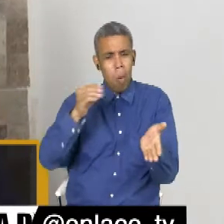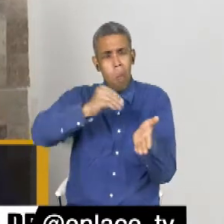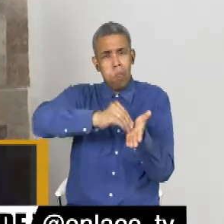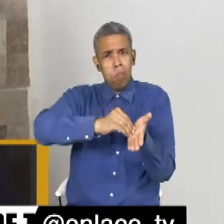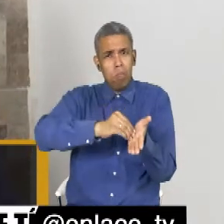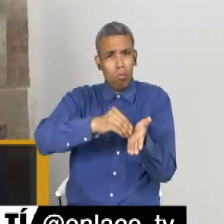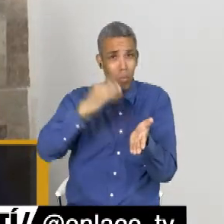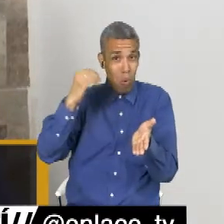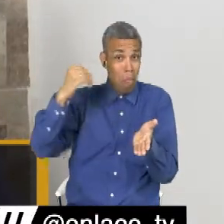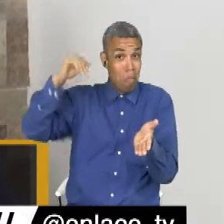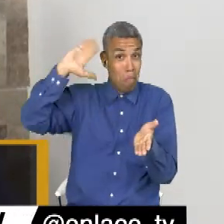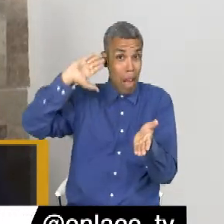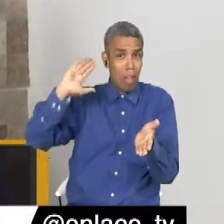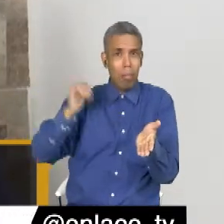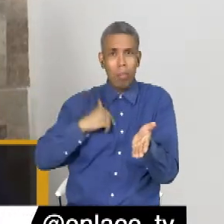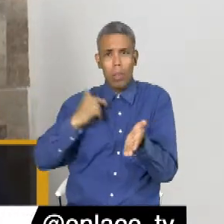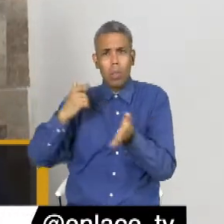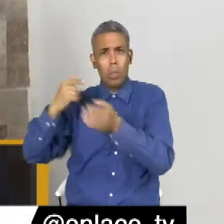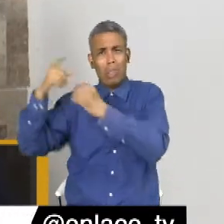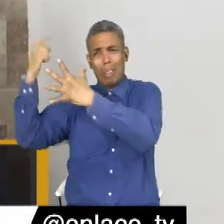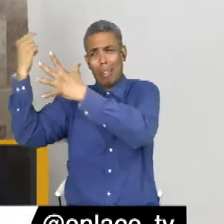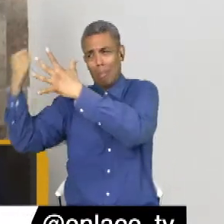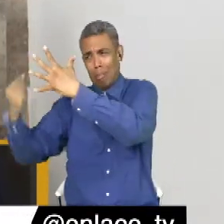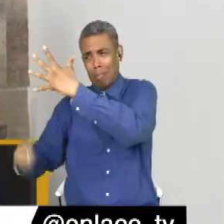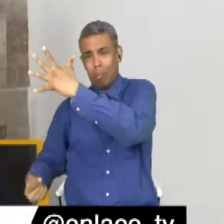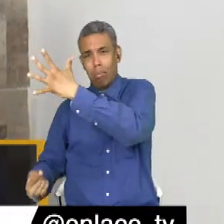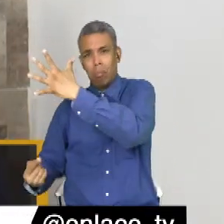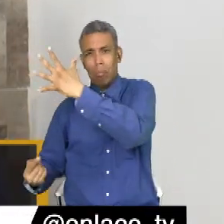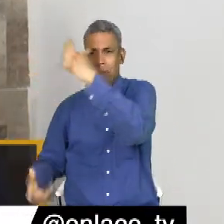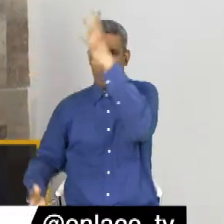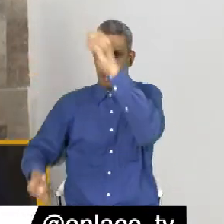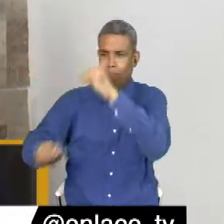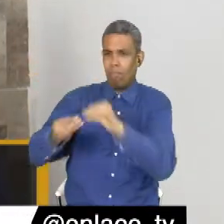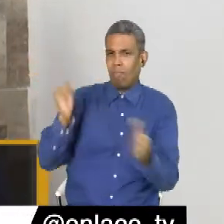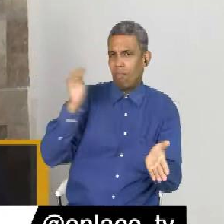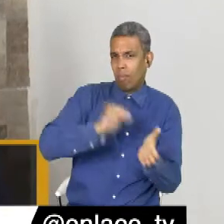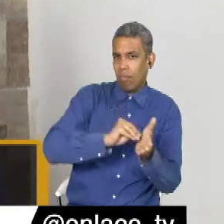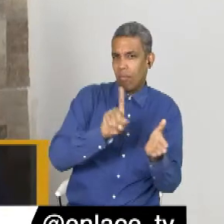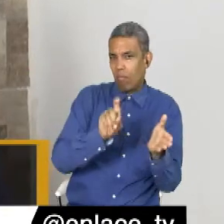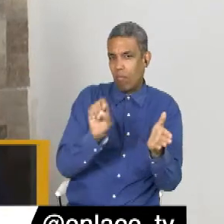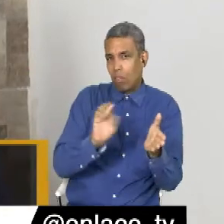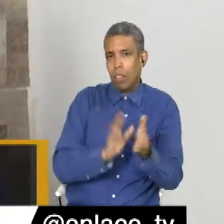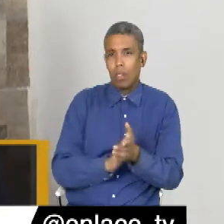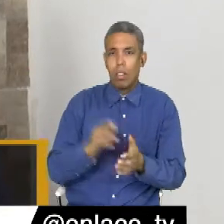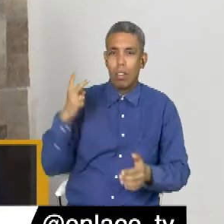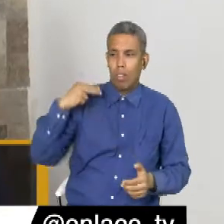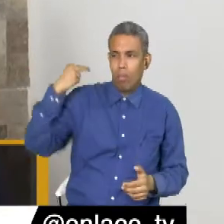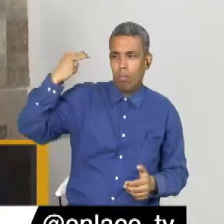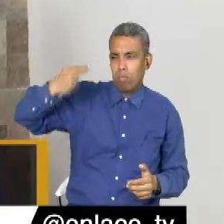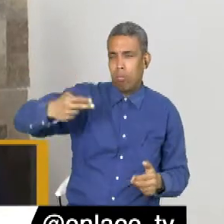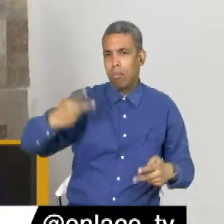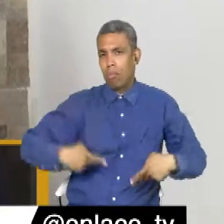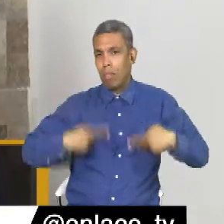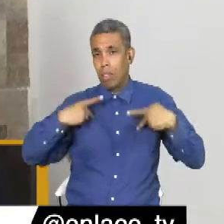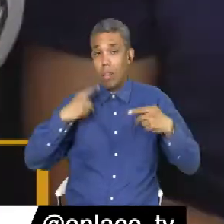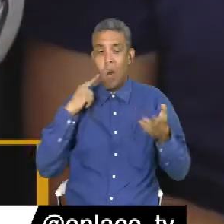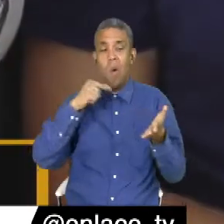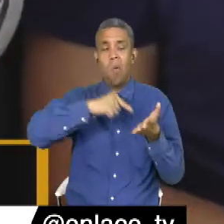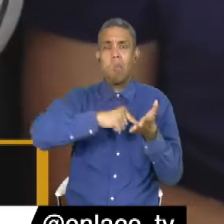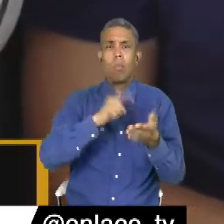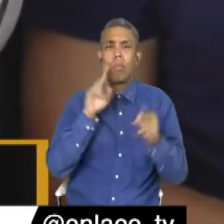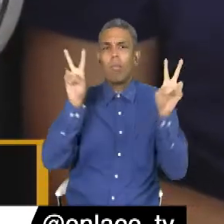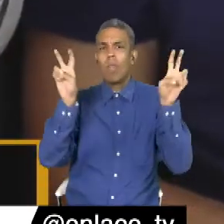digo, es una muestra de los trabajos que he hecho a lo largo de toda la vida. Hay un homenaje a Barranca Bermeja y